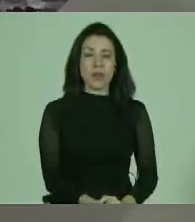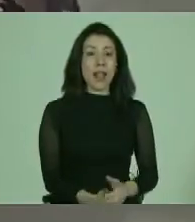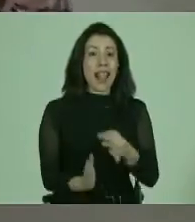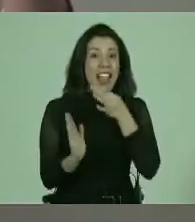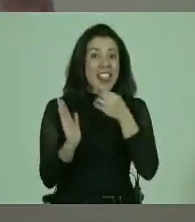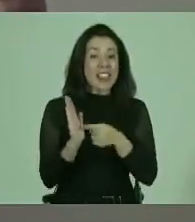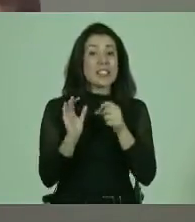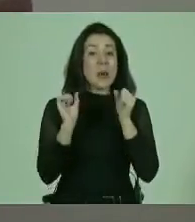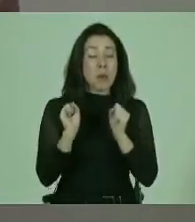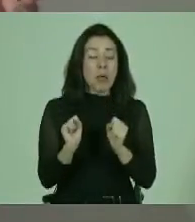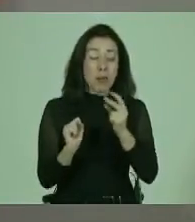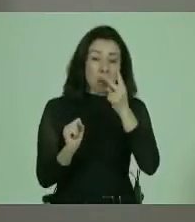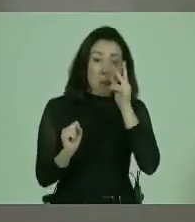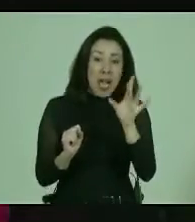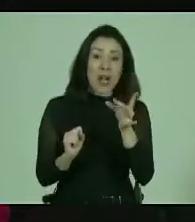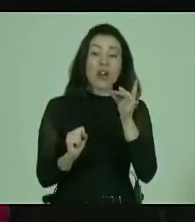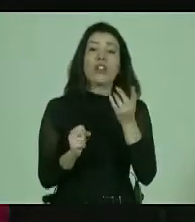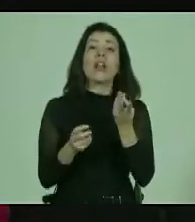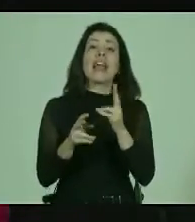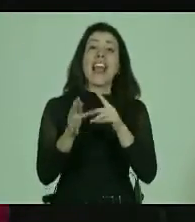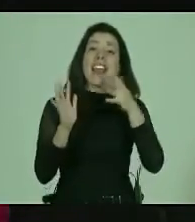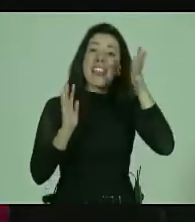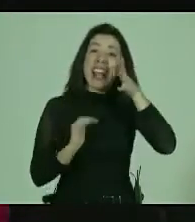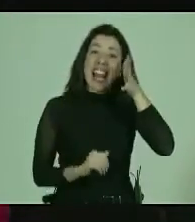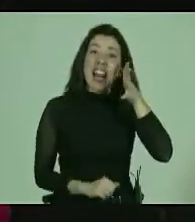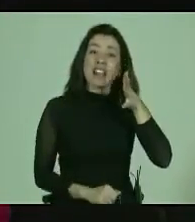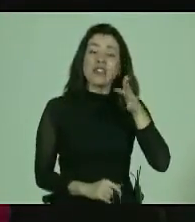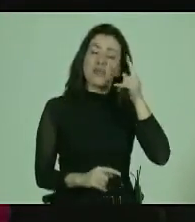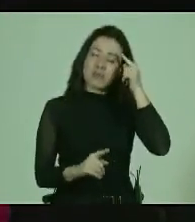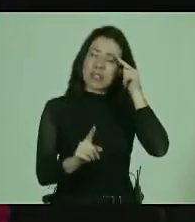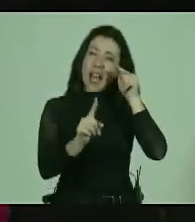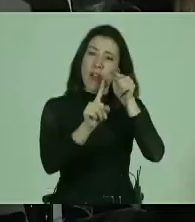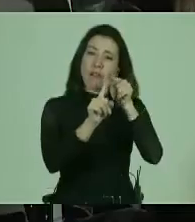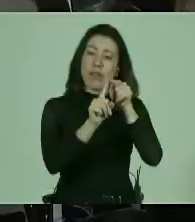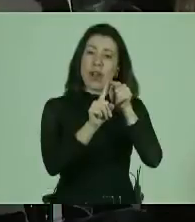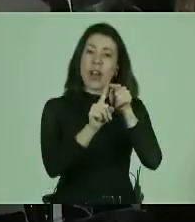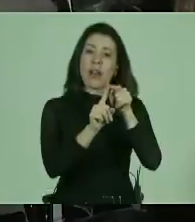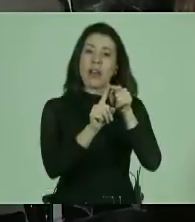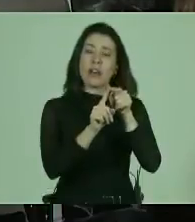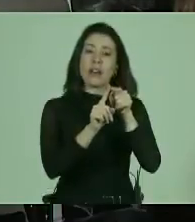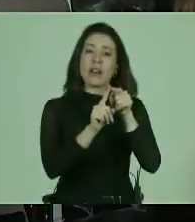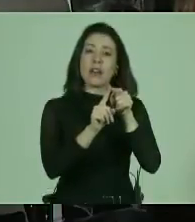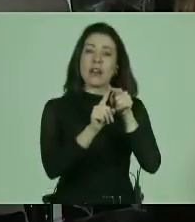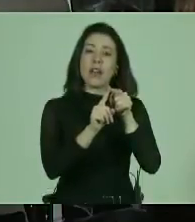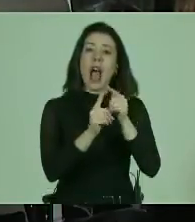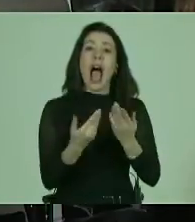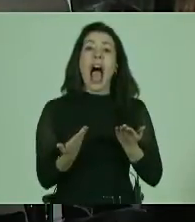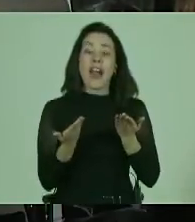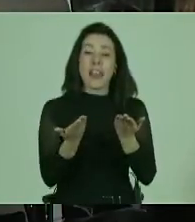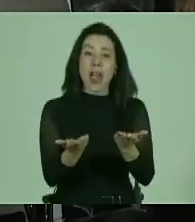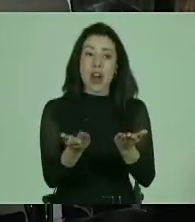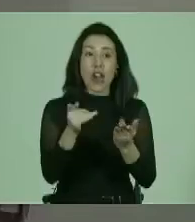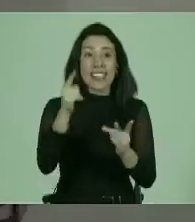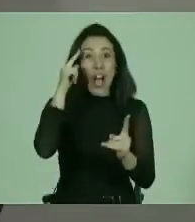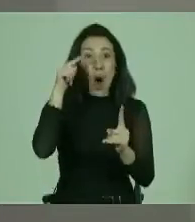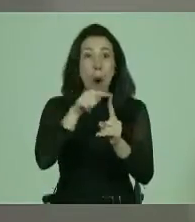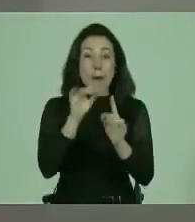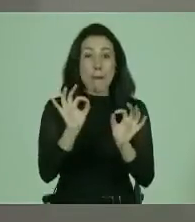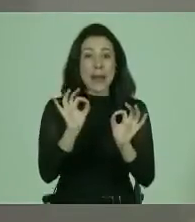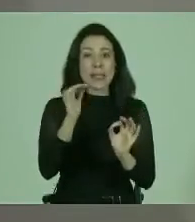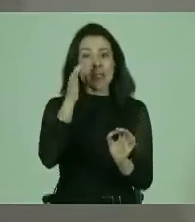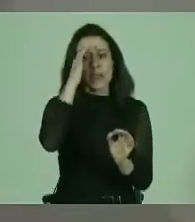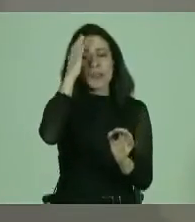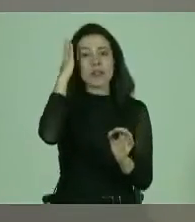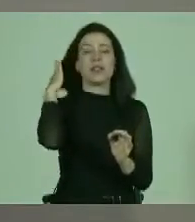dice que se pueden encontrar sino que la declaración se encamina a suministrarlos ese es su objetivo